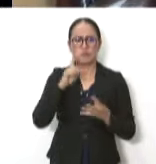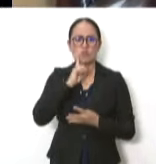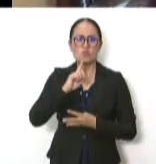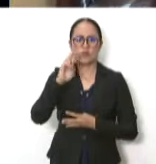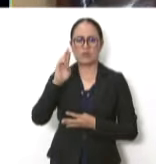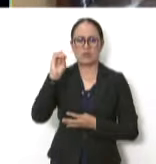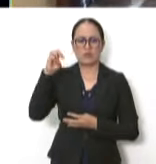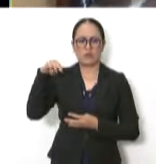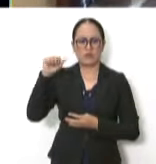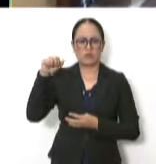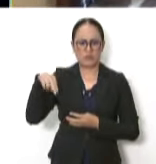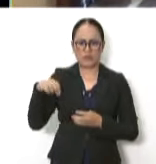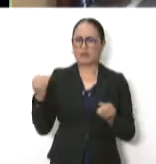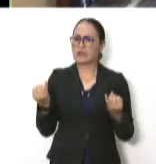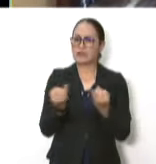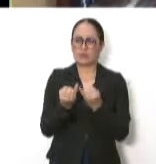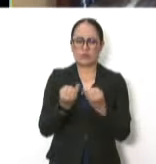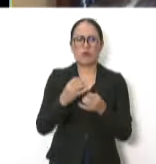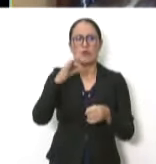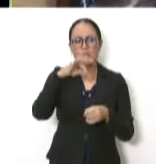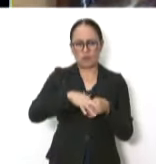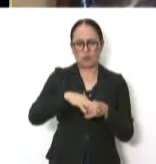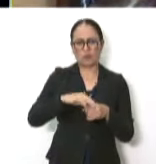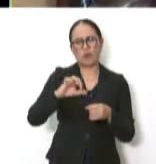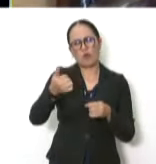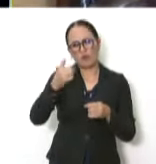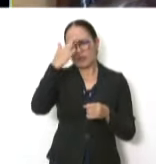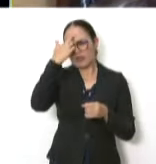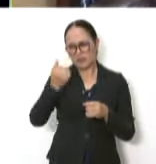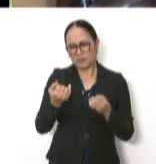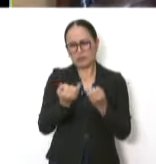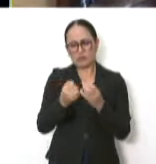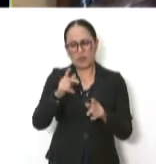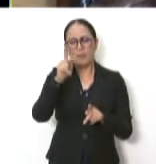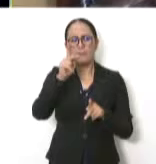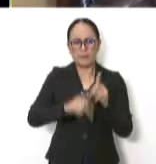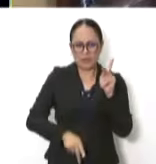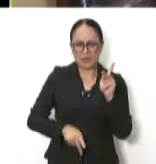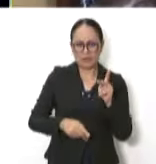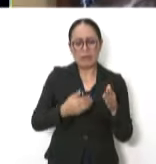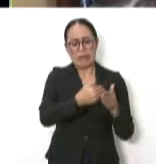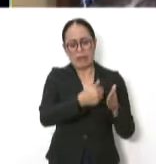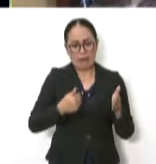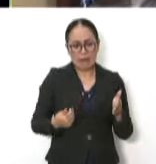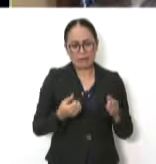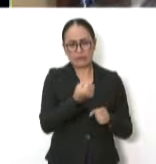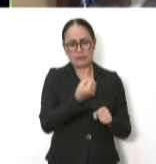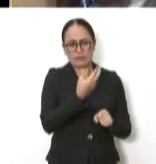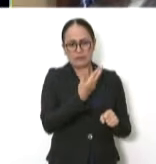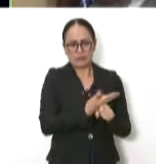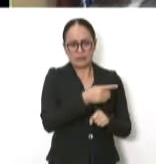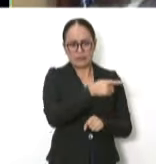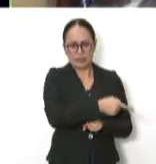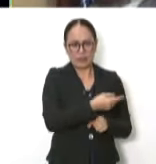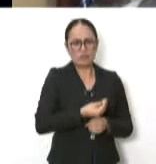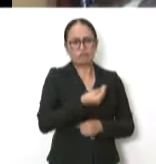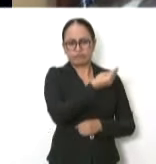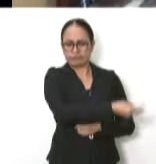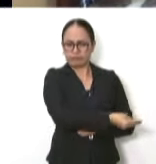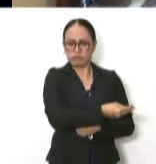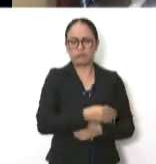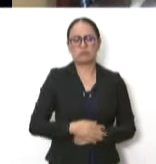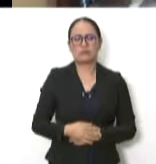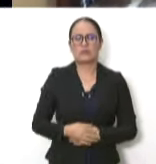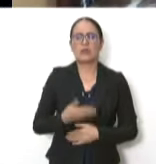favor y con los votos particulares y disidentes que se han hecho llegar a esa Secretaría.